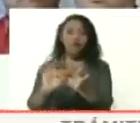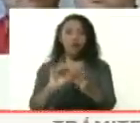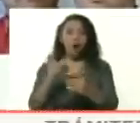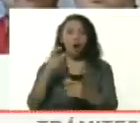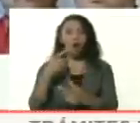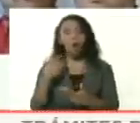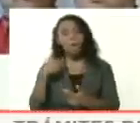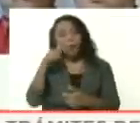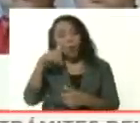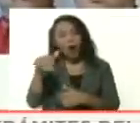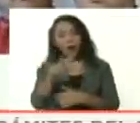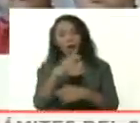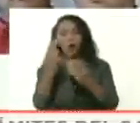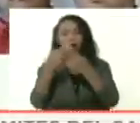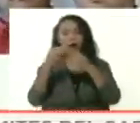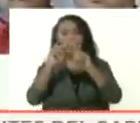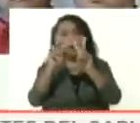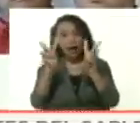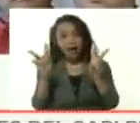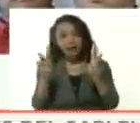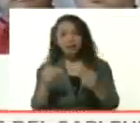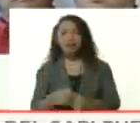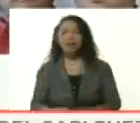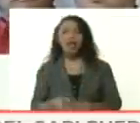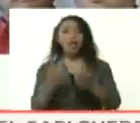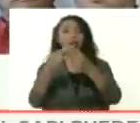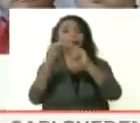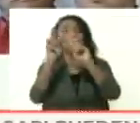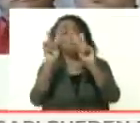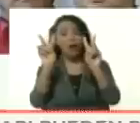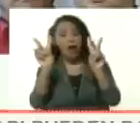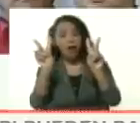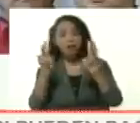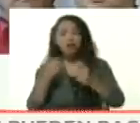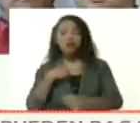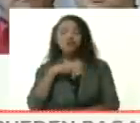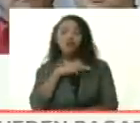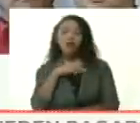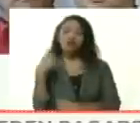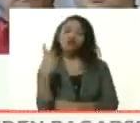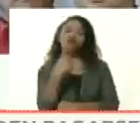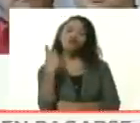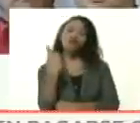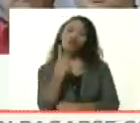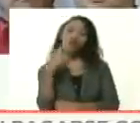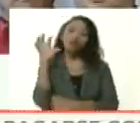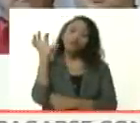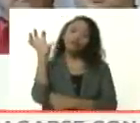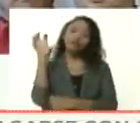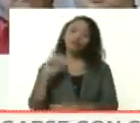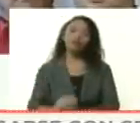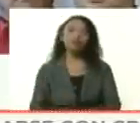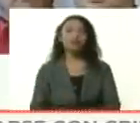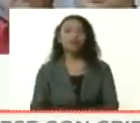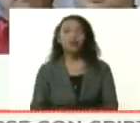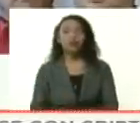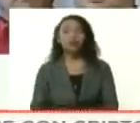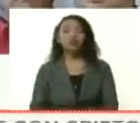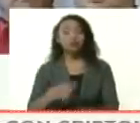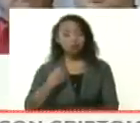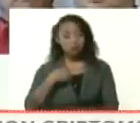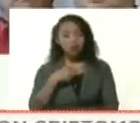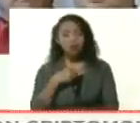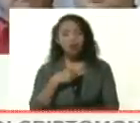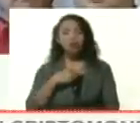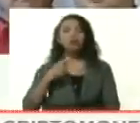paz. Por la paz en nuestro suelo patrio. Y estamos seguros,